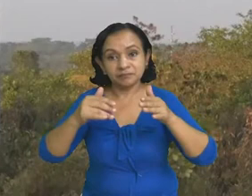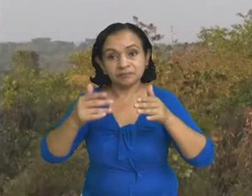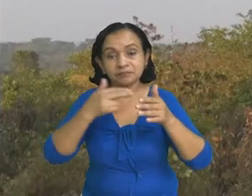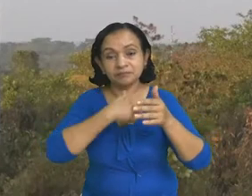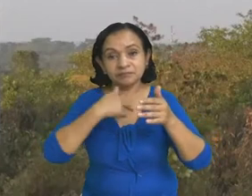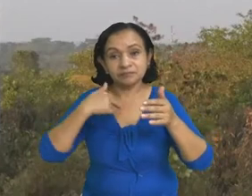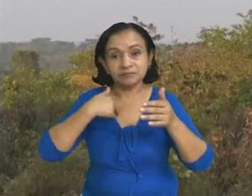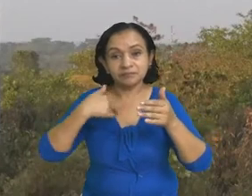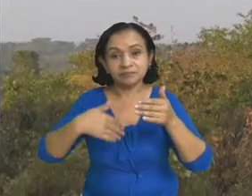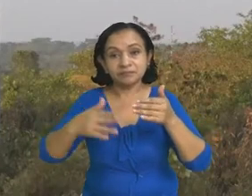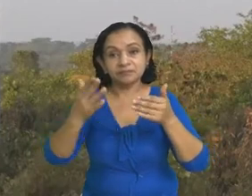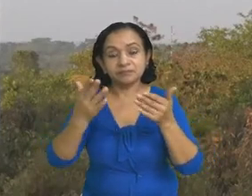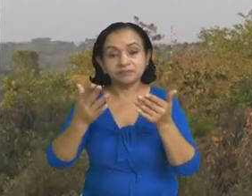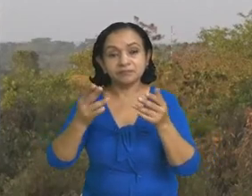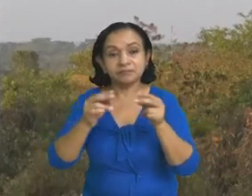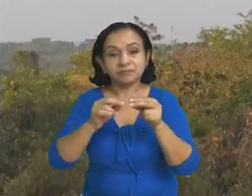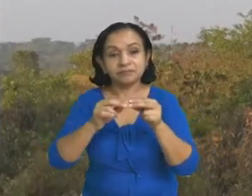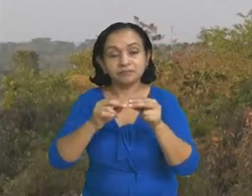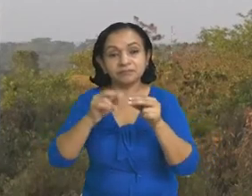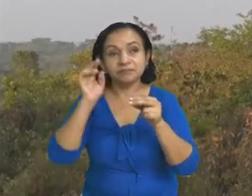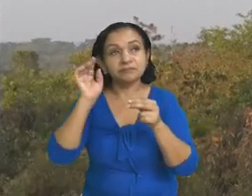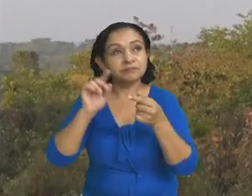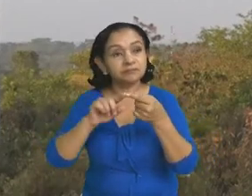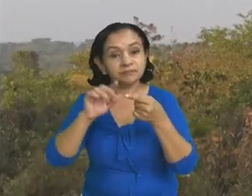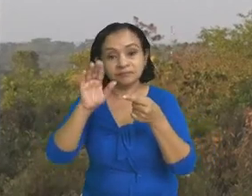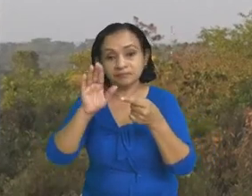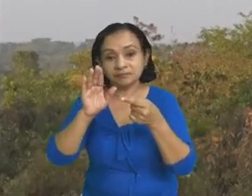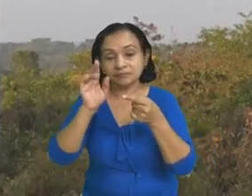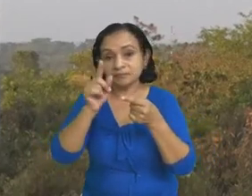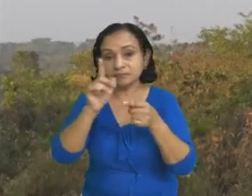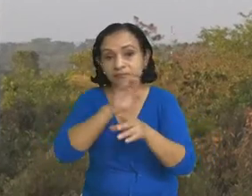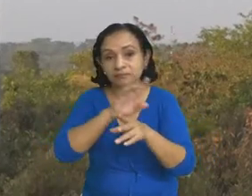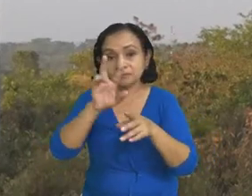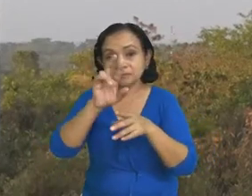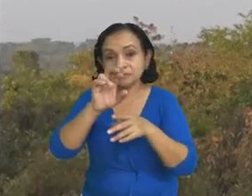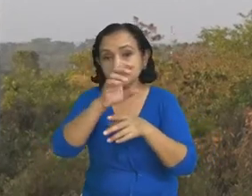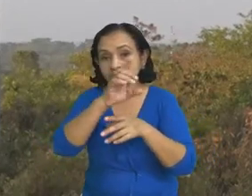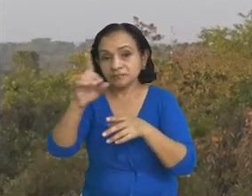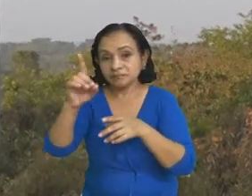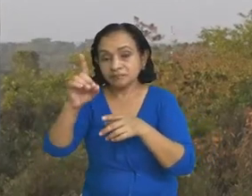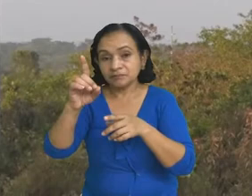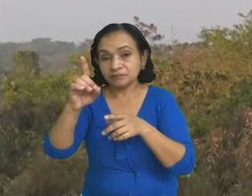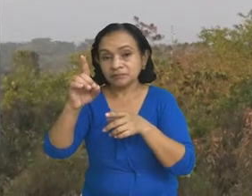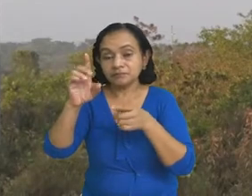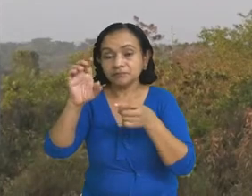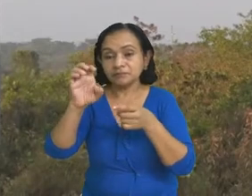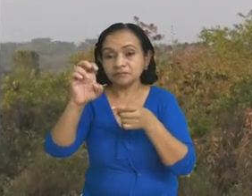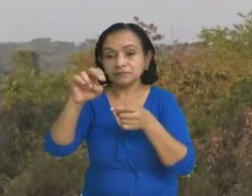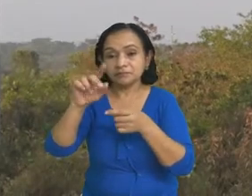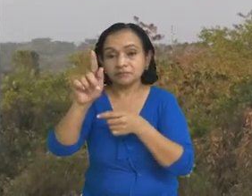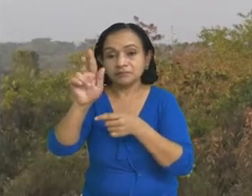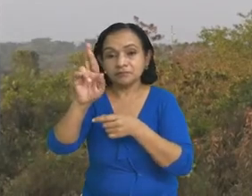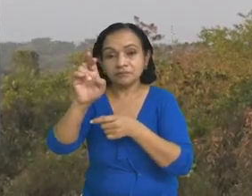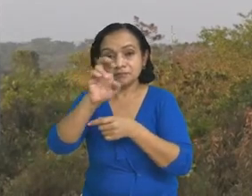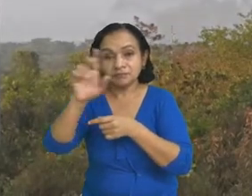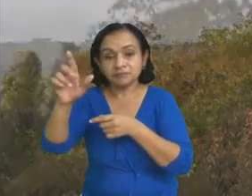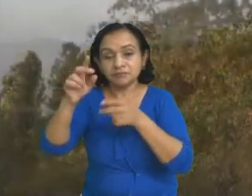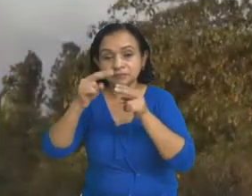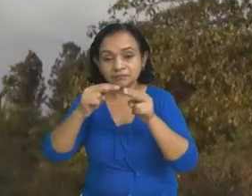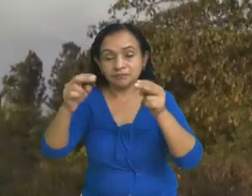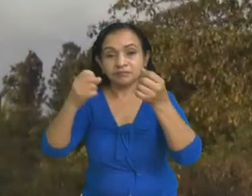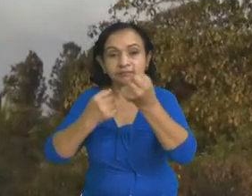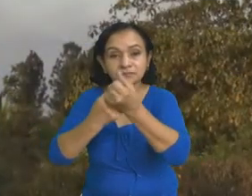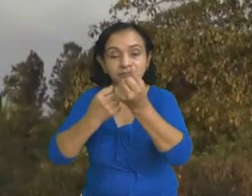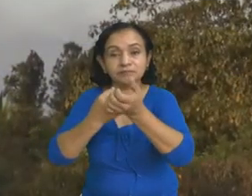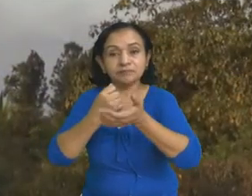vaya, lleva fibra óptica. Okay. Entonces, las redes de Enatel están construidas y es para